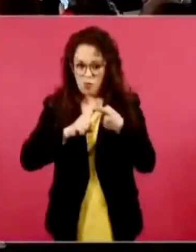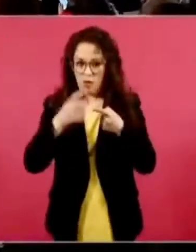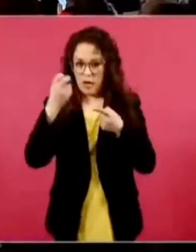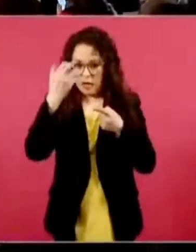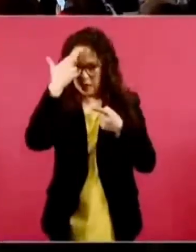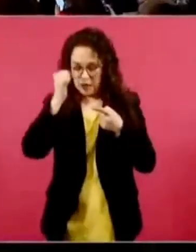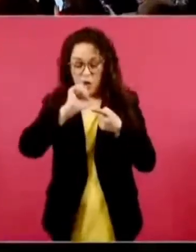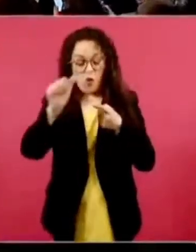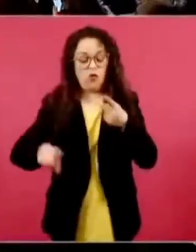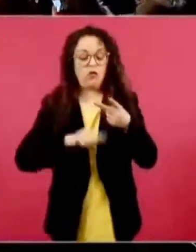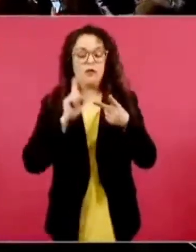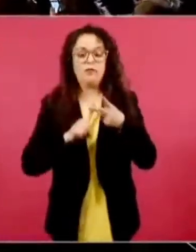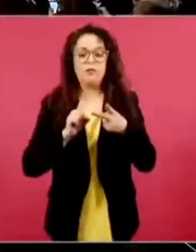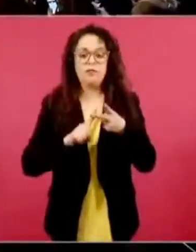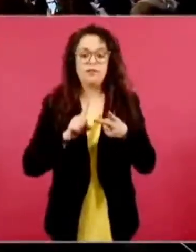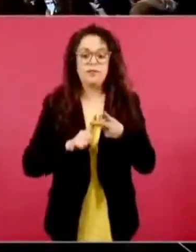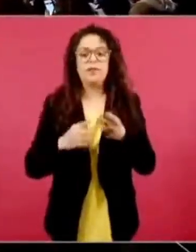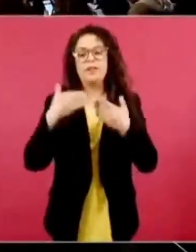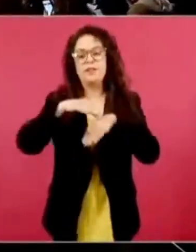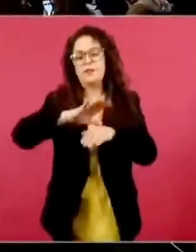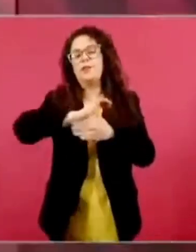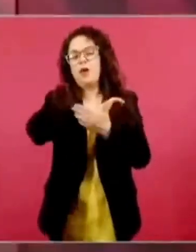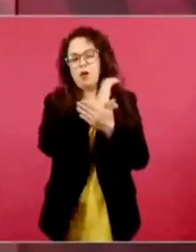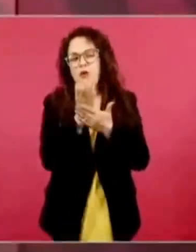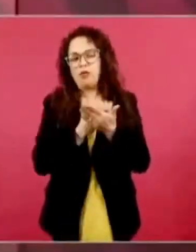es lo que les decía, los contratos, ¿no?,